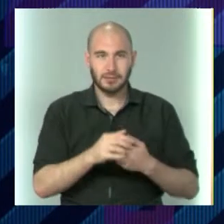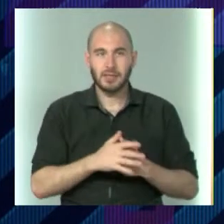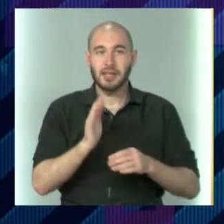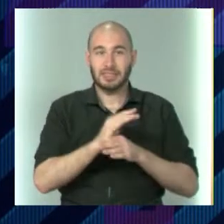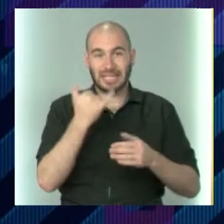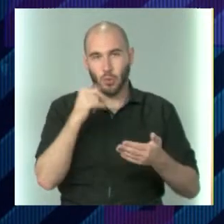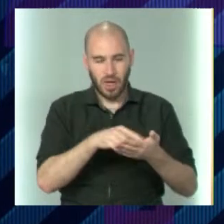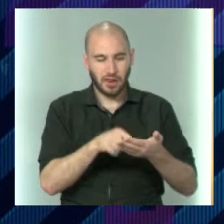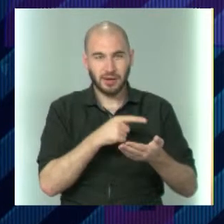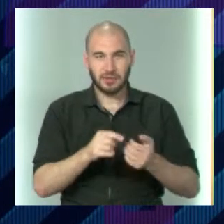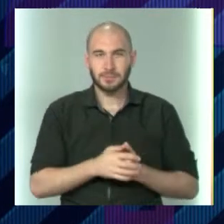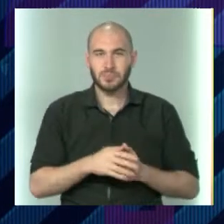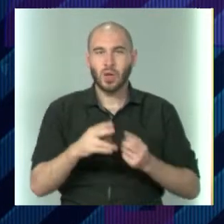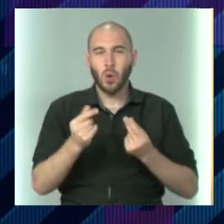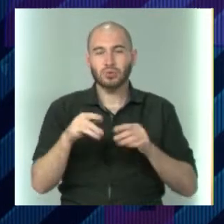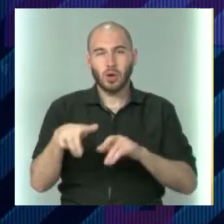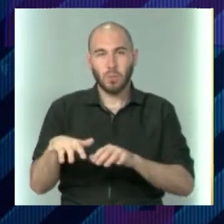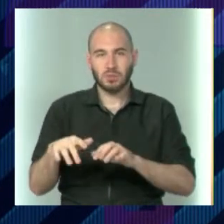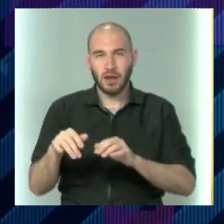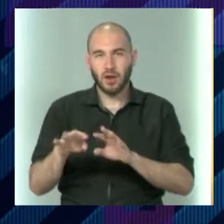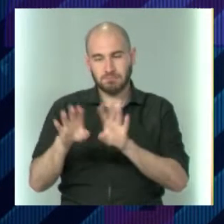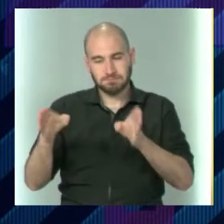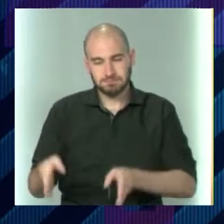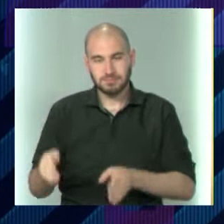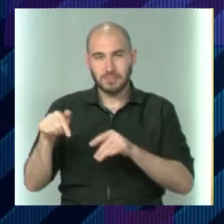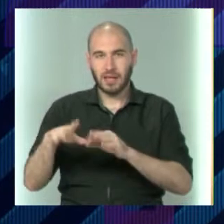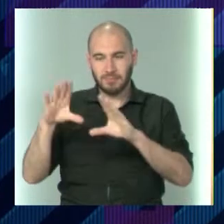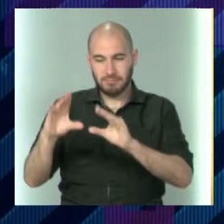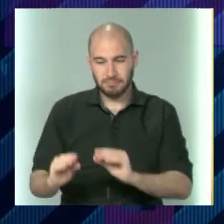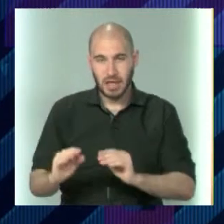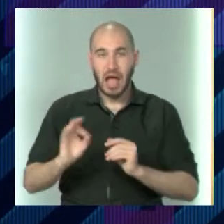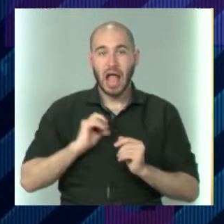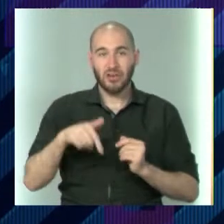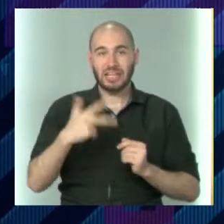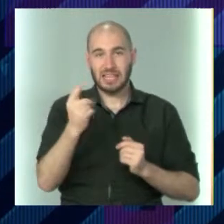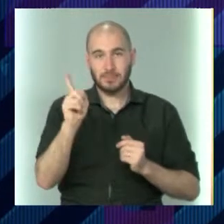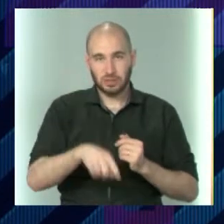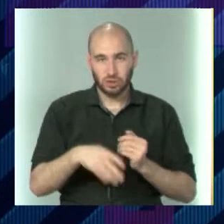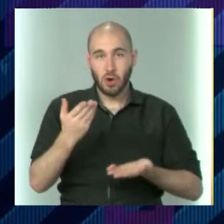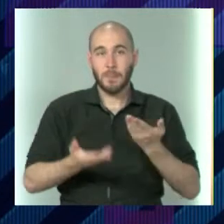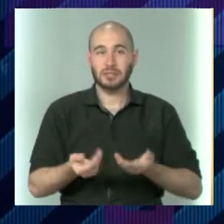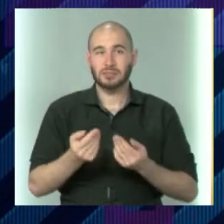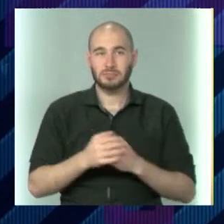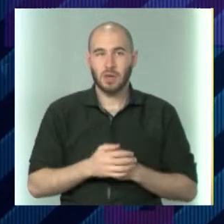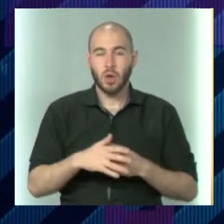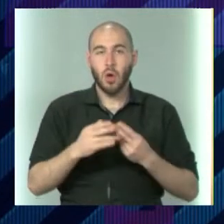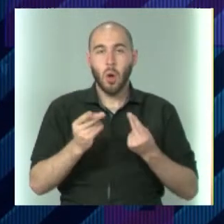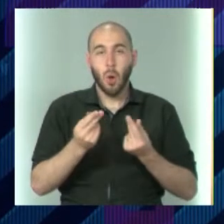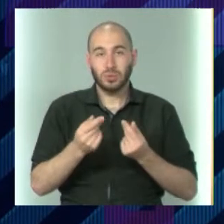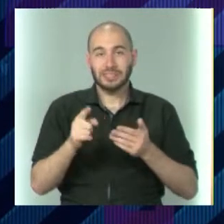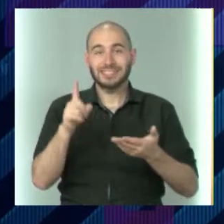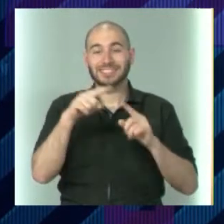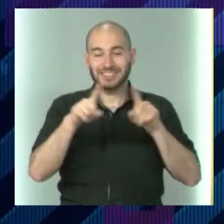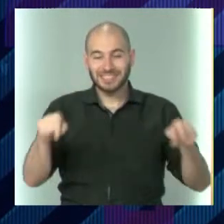desde sus celulares, el uso del ordenador de mesa o portátil decrece este año un 3%, mientras que la utilización de